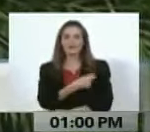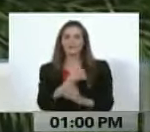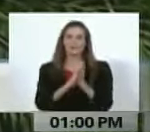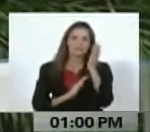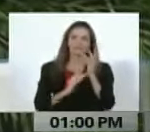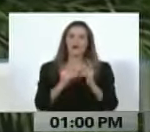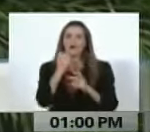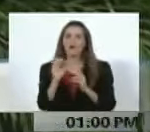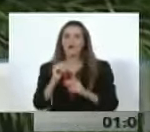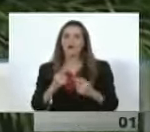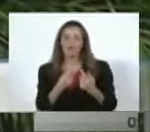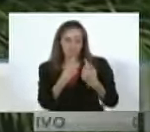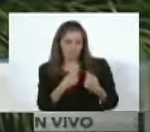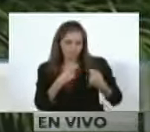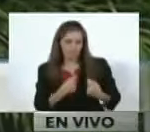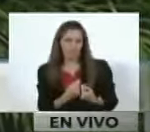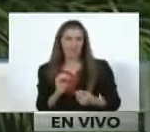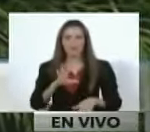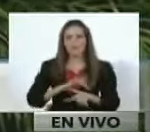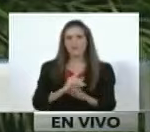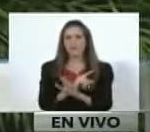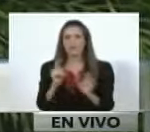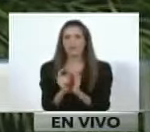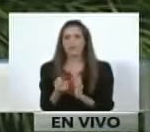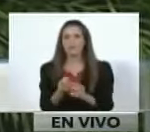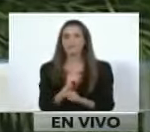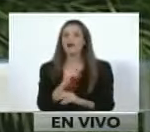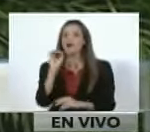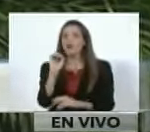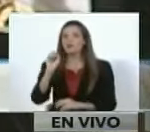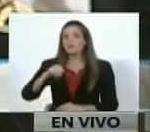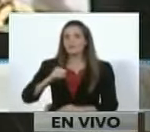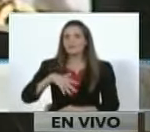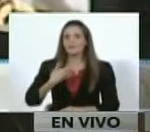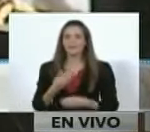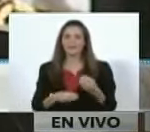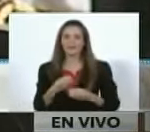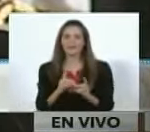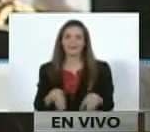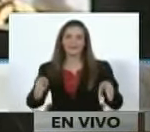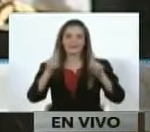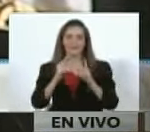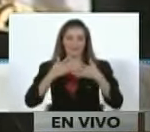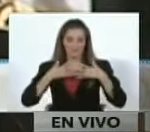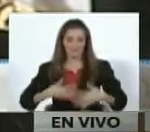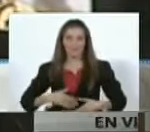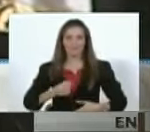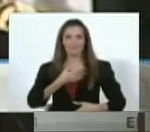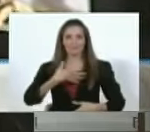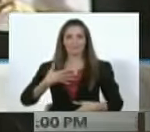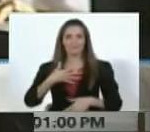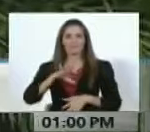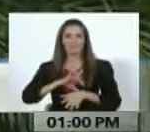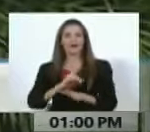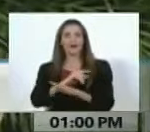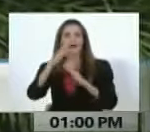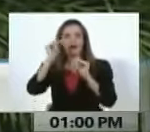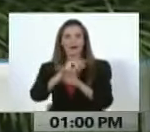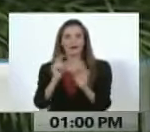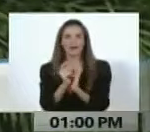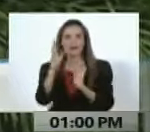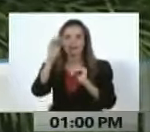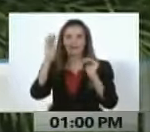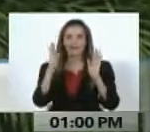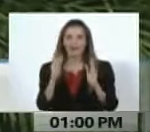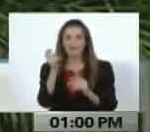República, un cardiólogo, un médico general integral, o si se puede llevar con dignidad la bata de un médico general para atender